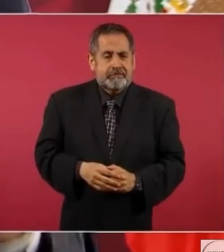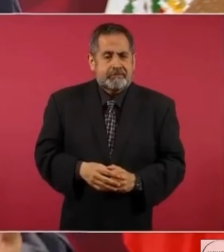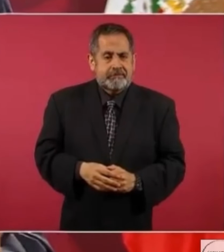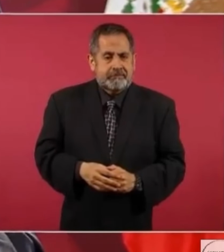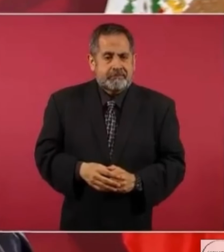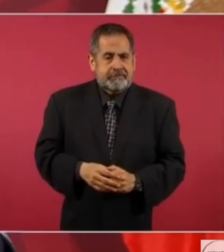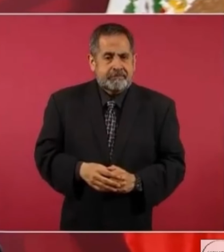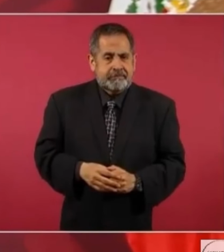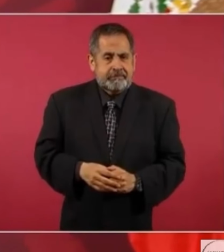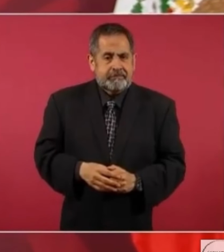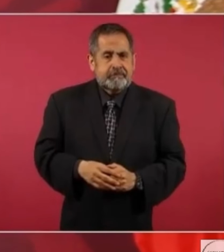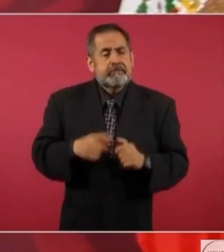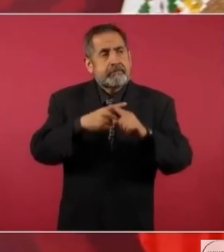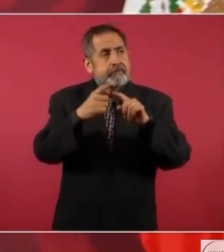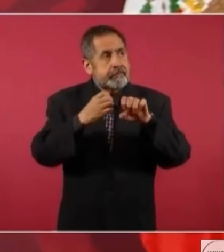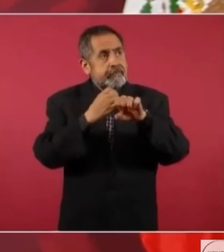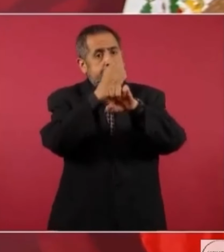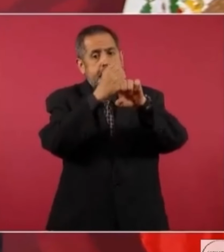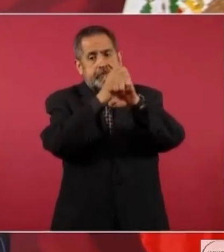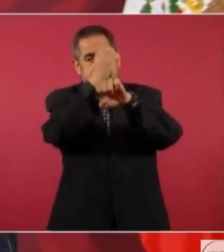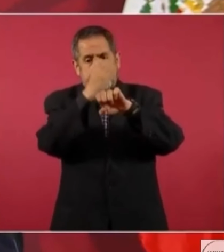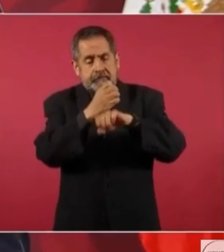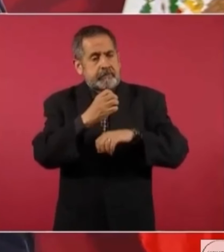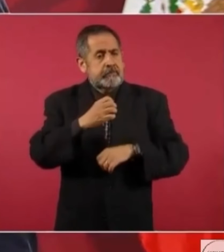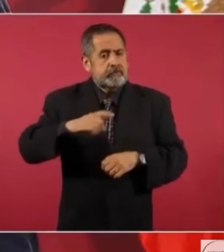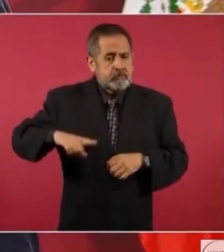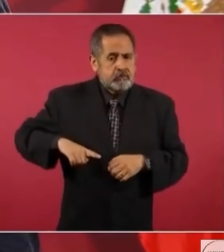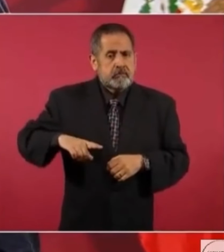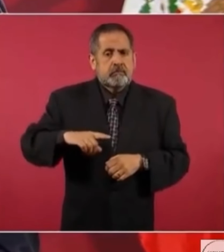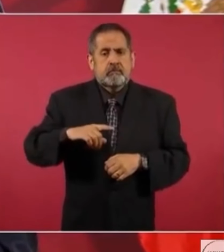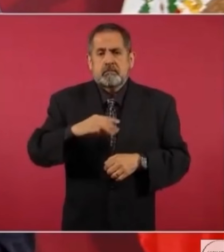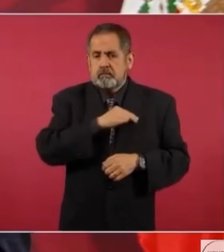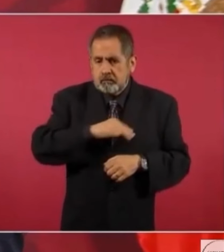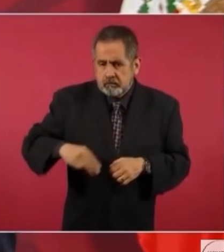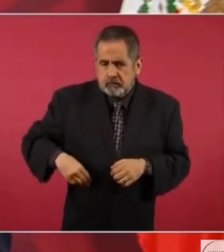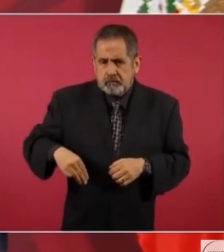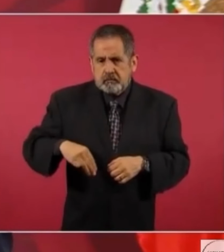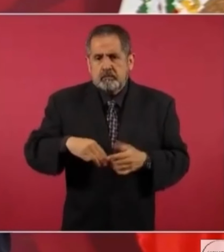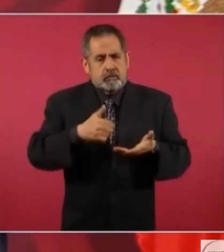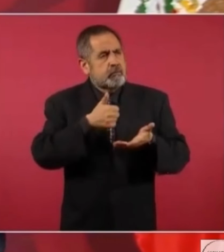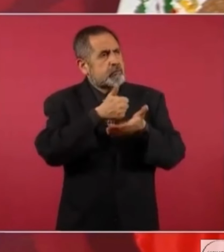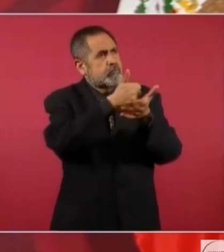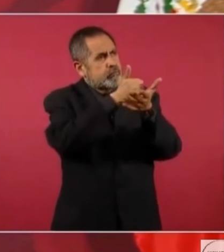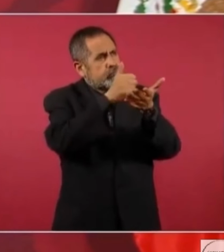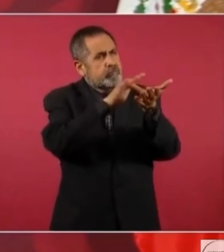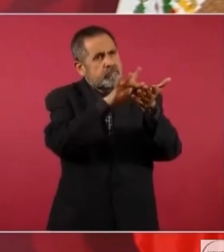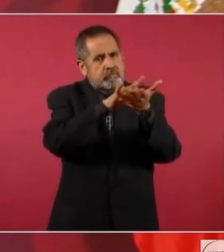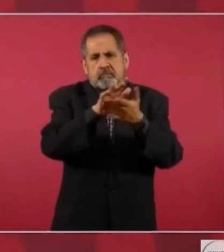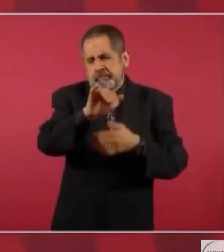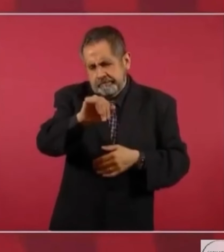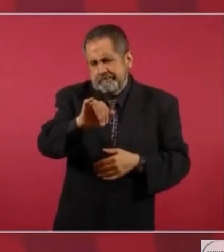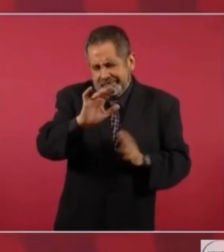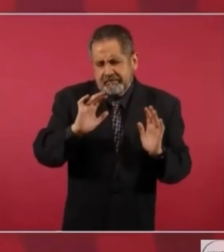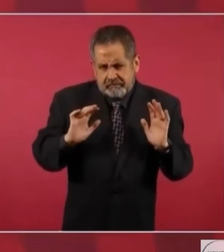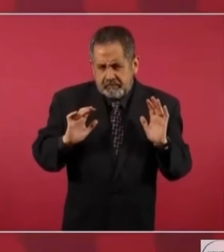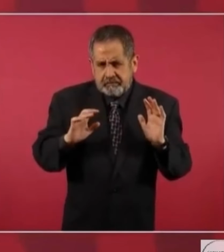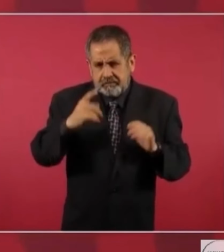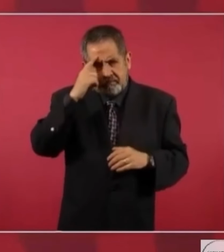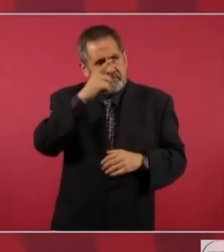para los gobiernos estatales municipales para que sus policías